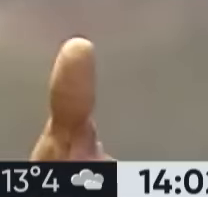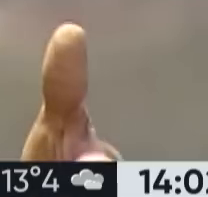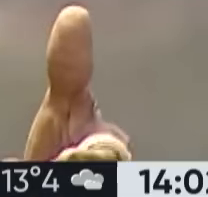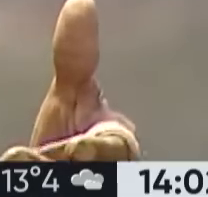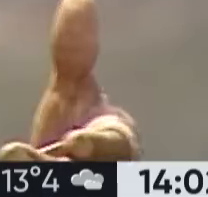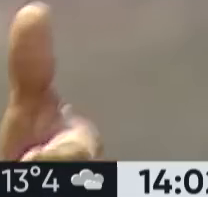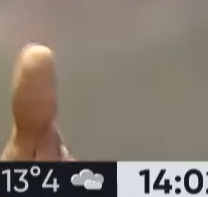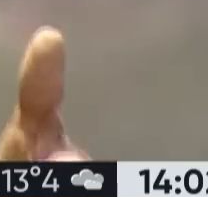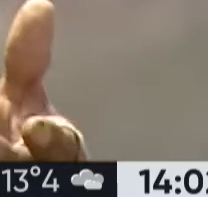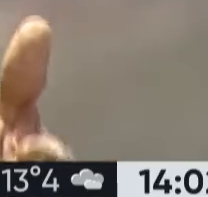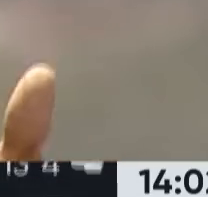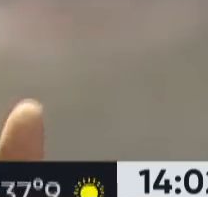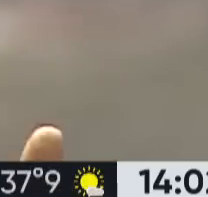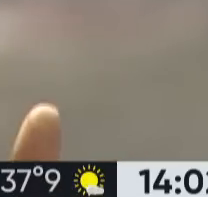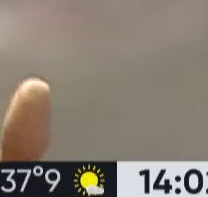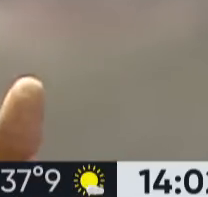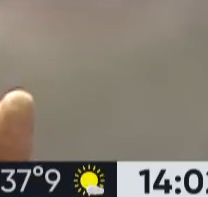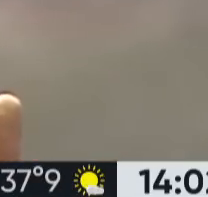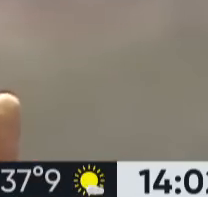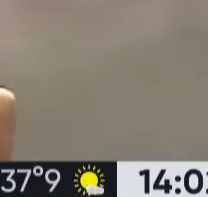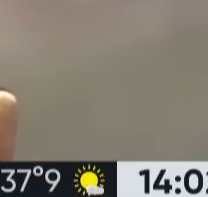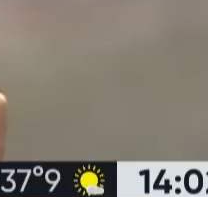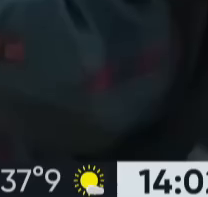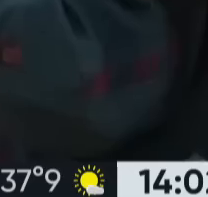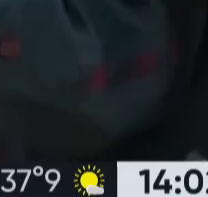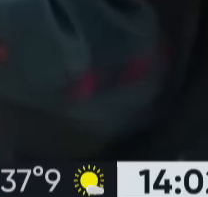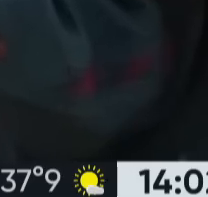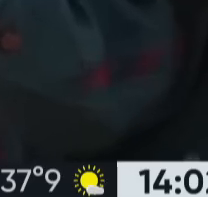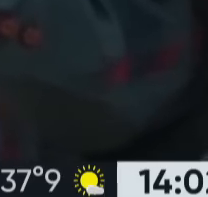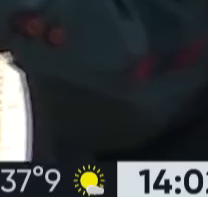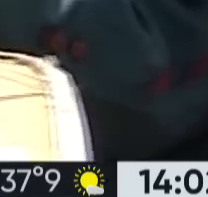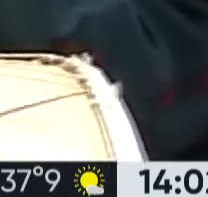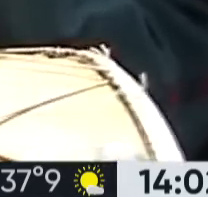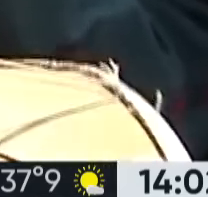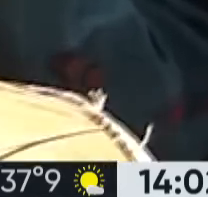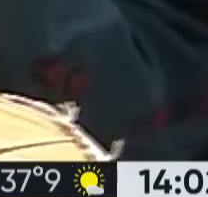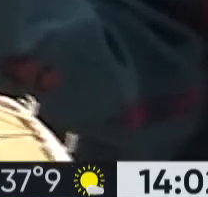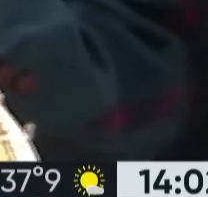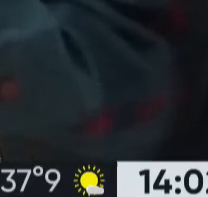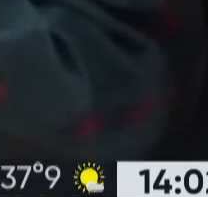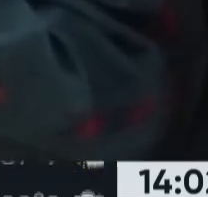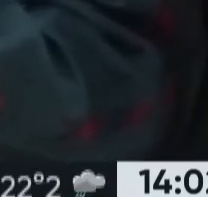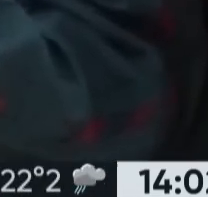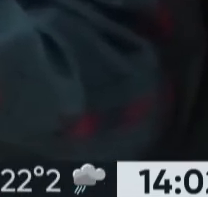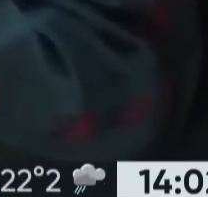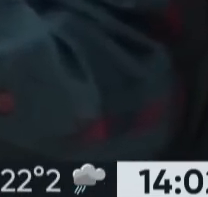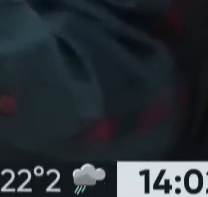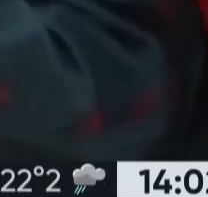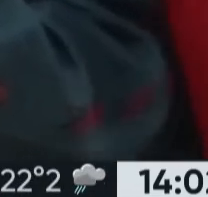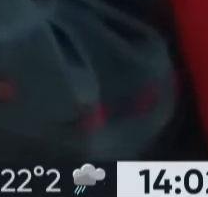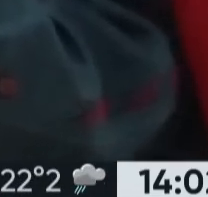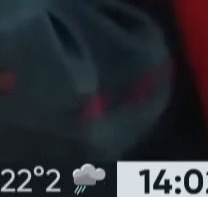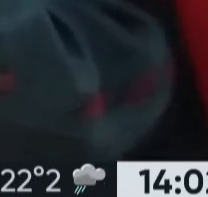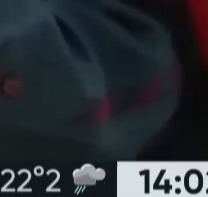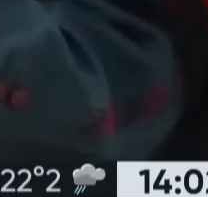bendiga. Y muchas gracias por todo. Que Diosito lo bendiga a todos, que tengamos mucha